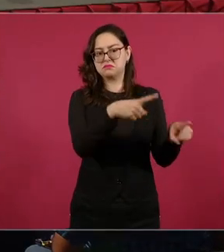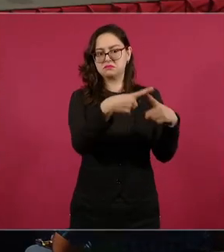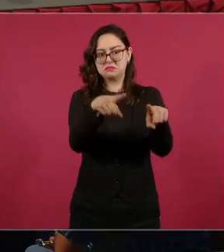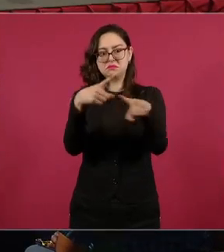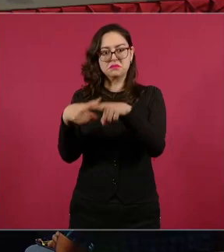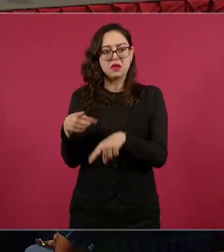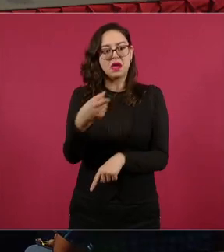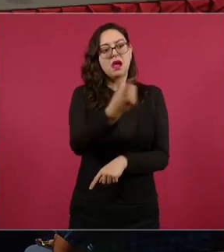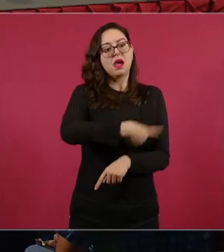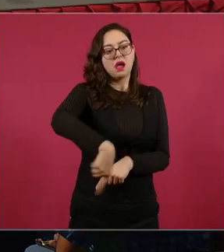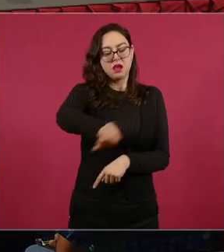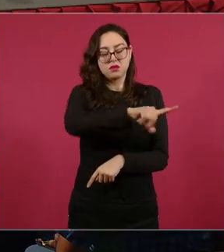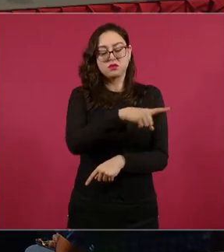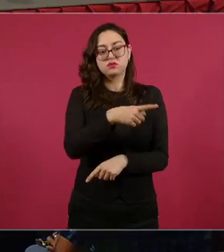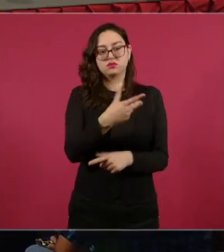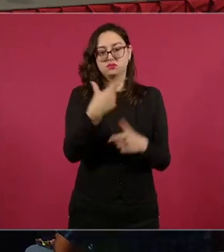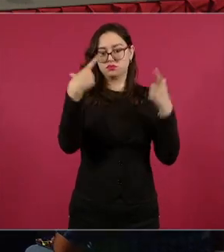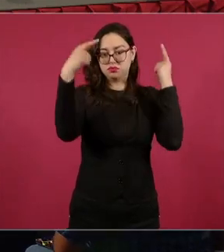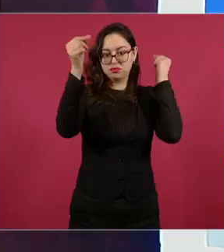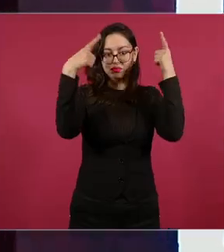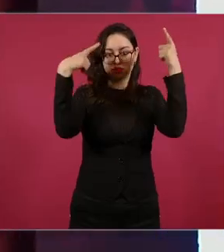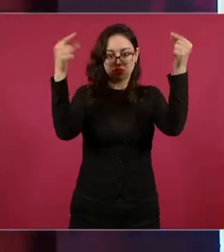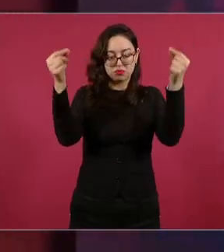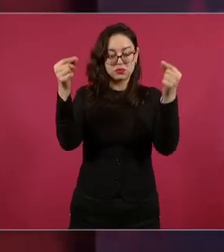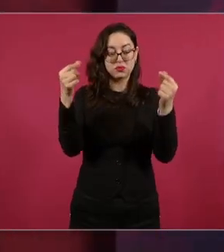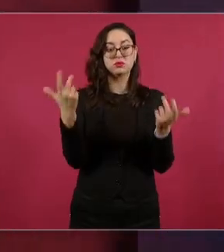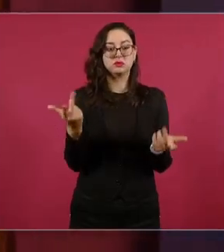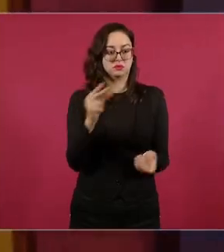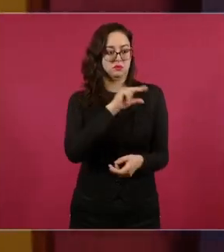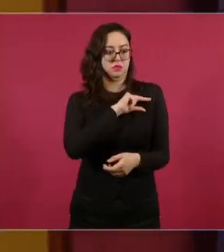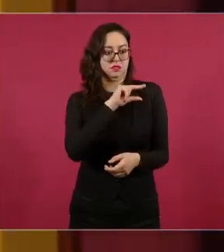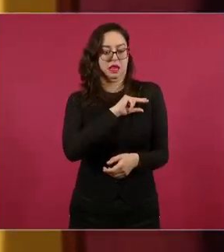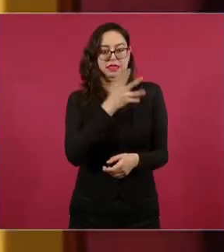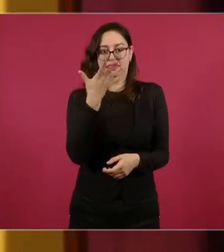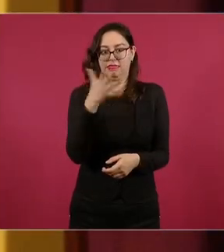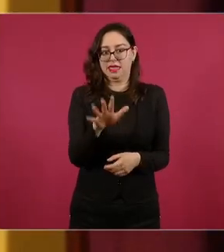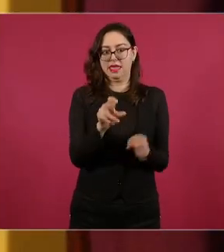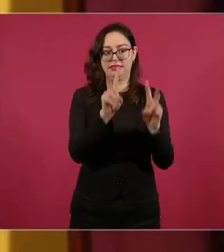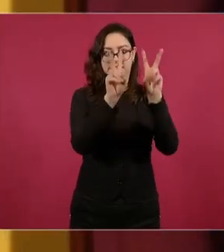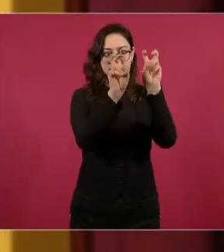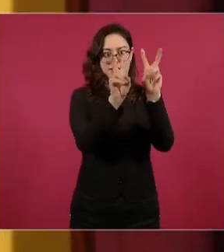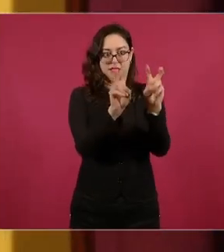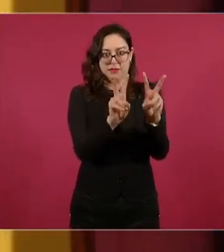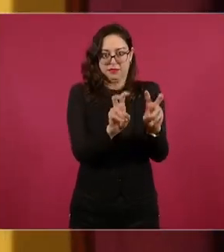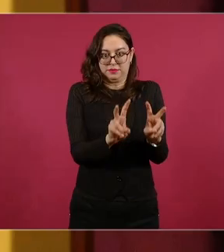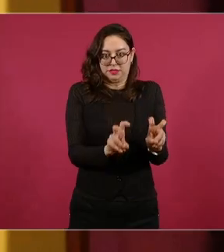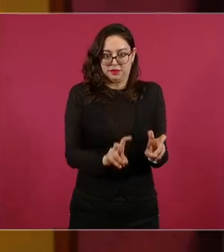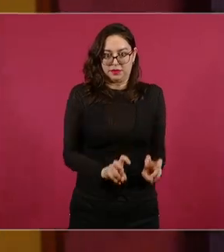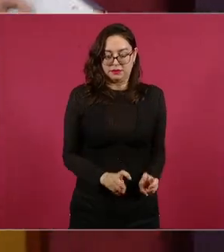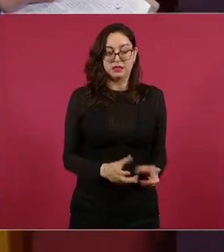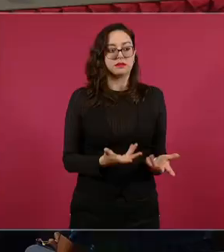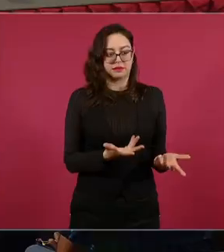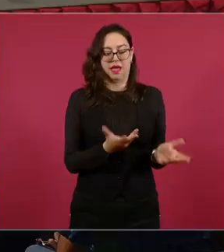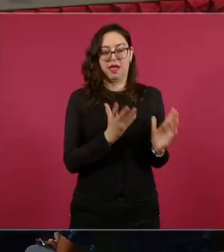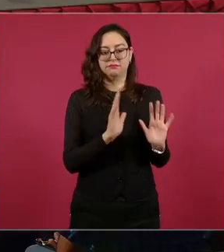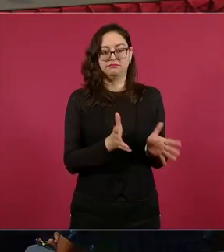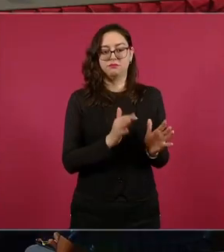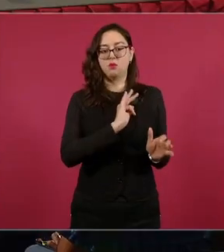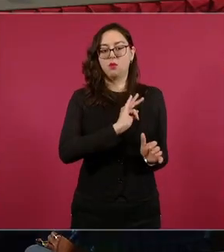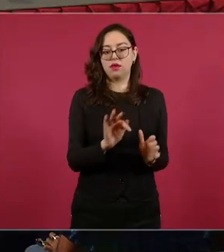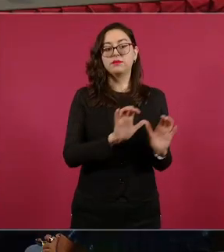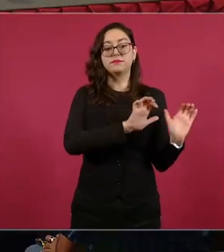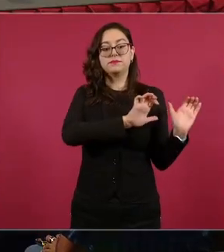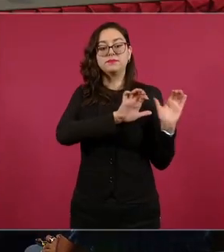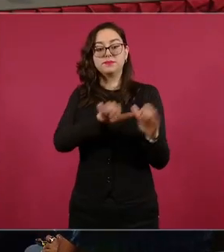son los diez egresos de especialistas que acabaron y que ahora acabamos de contratar. La siguiente,